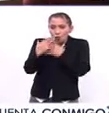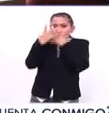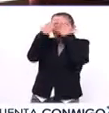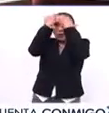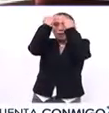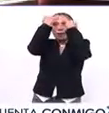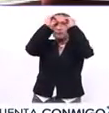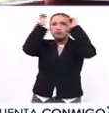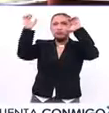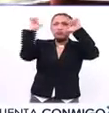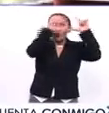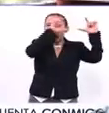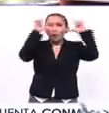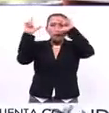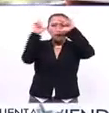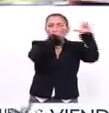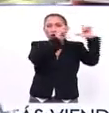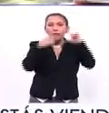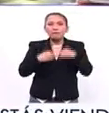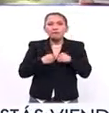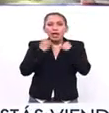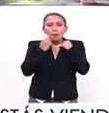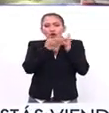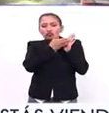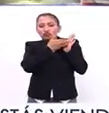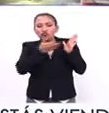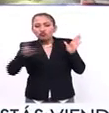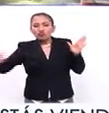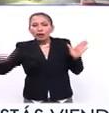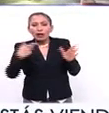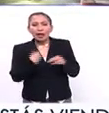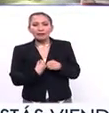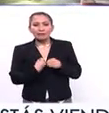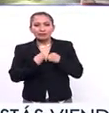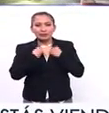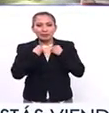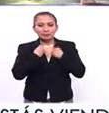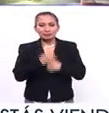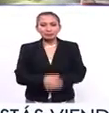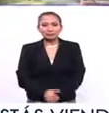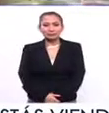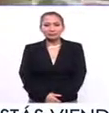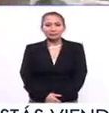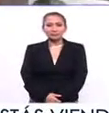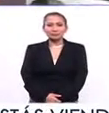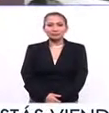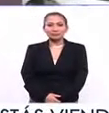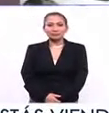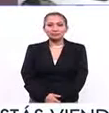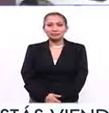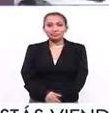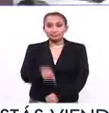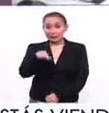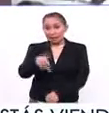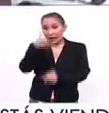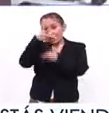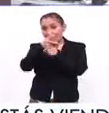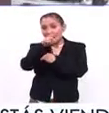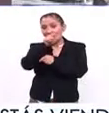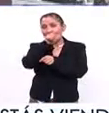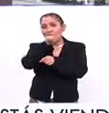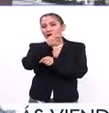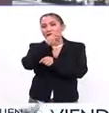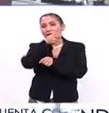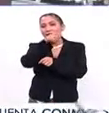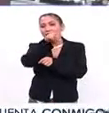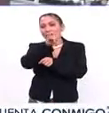de imágenes. Todo lo que vimos en este breve paso por la vida. En la cámara, Lázaro